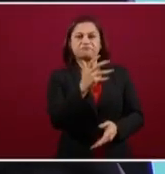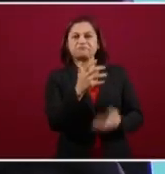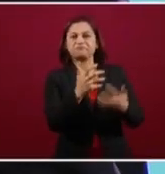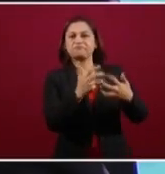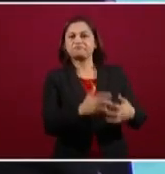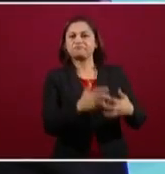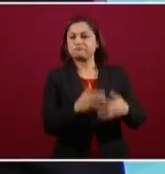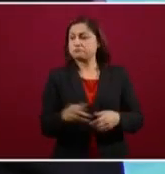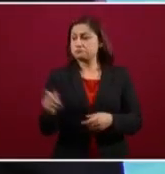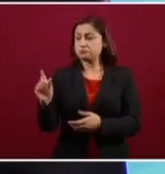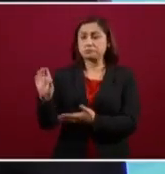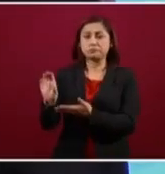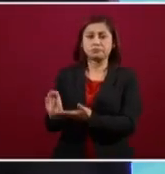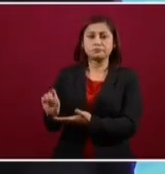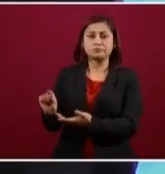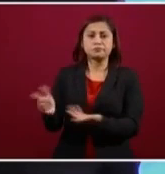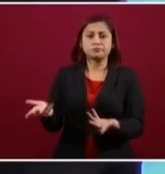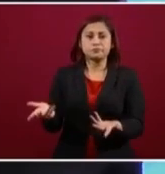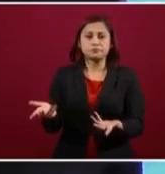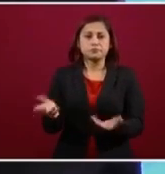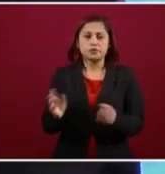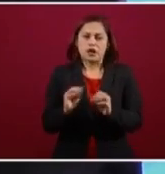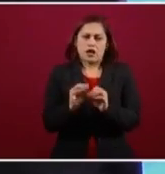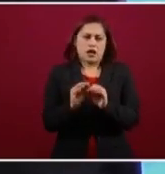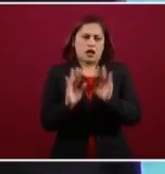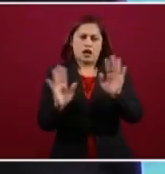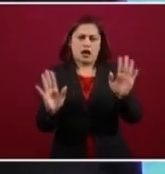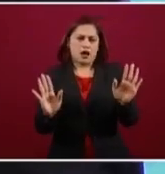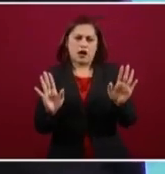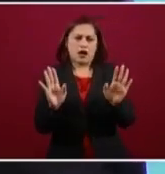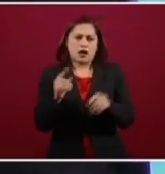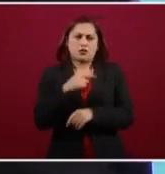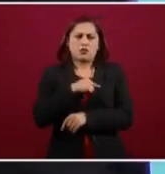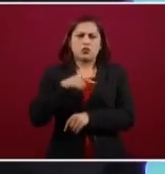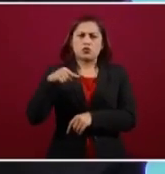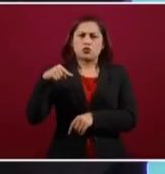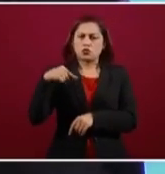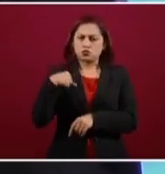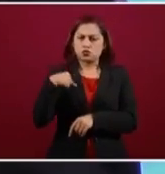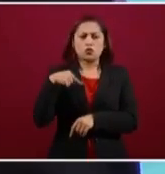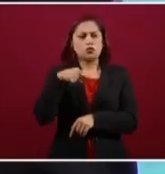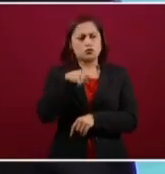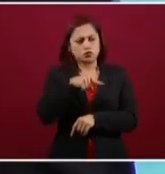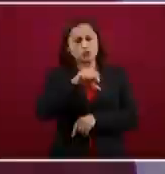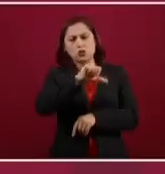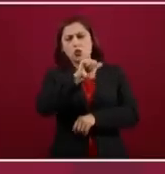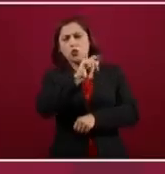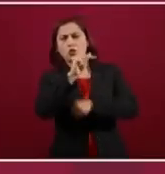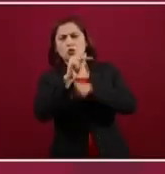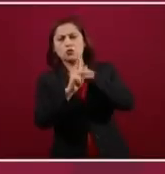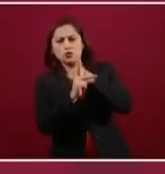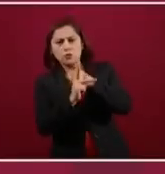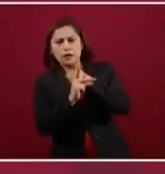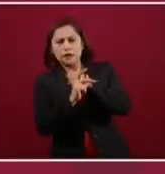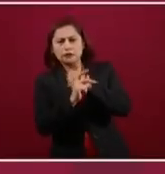No quiere decir que vamos a dejar de promover la inversión extranjera para